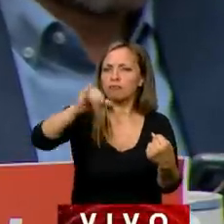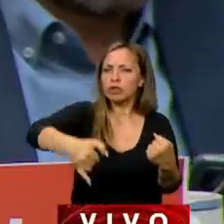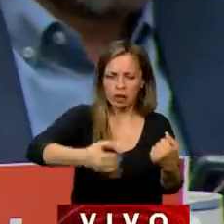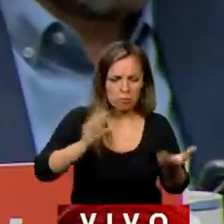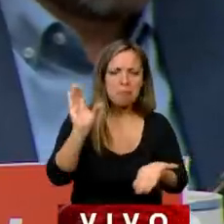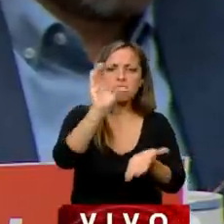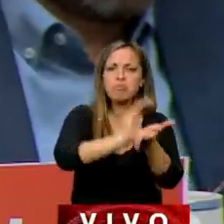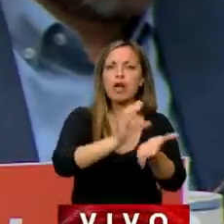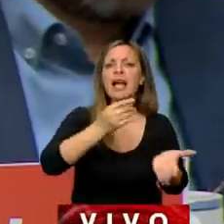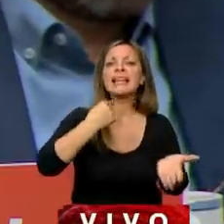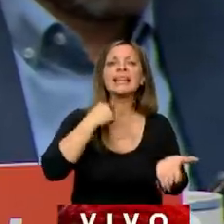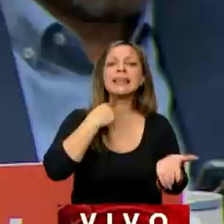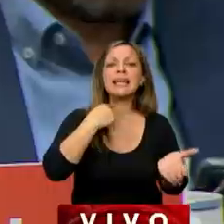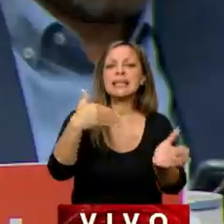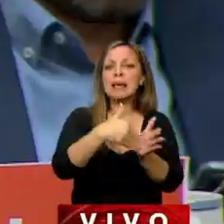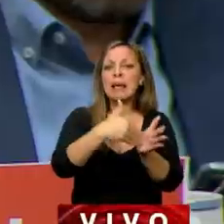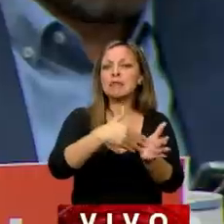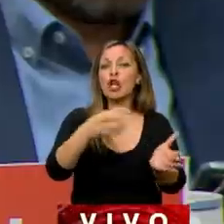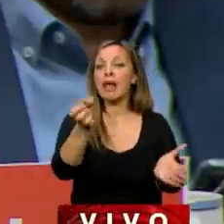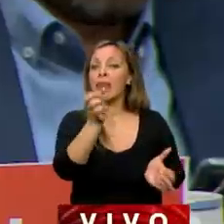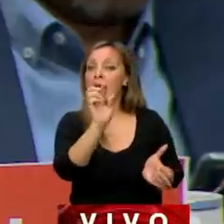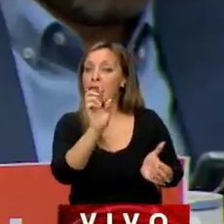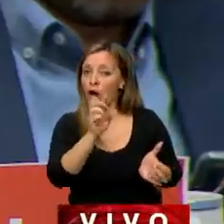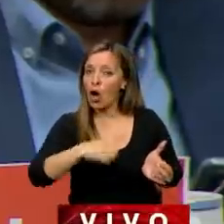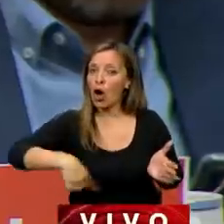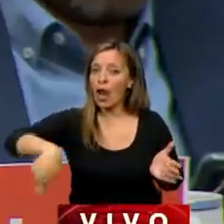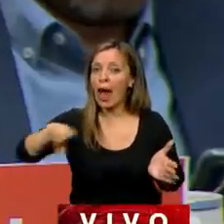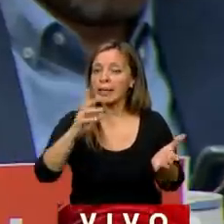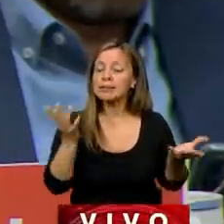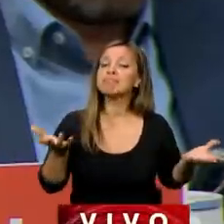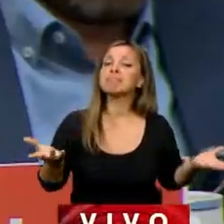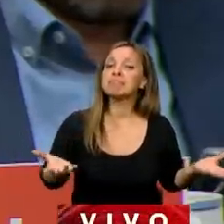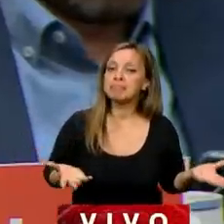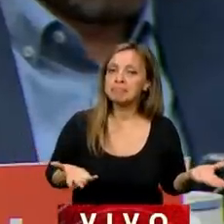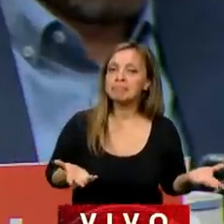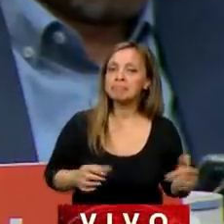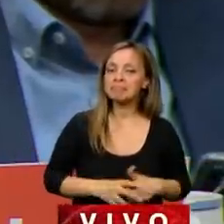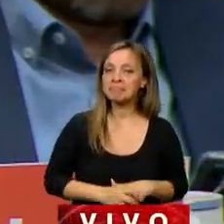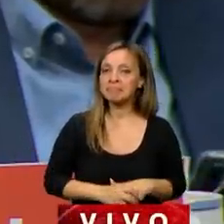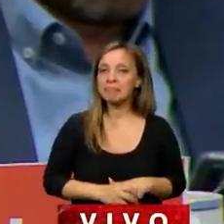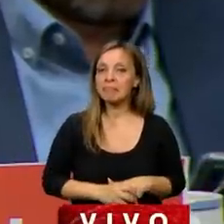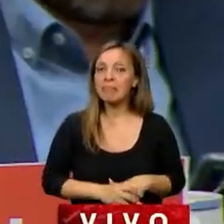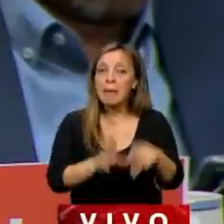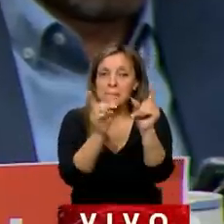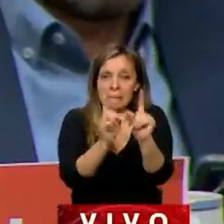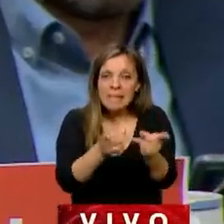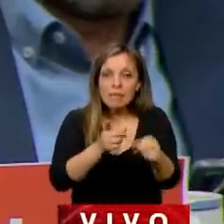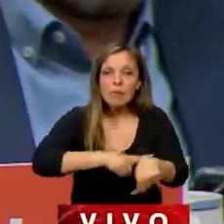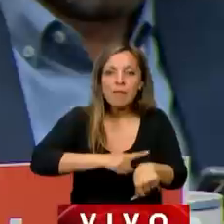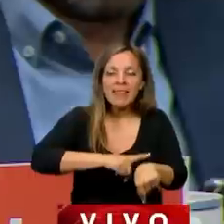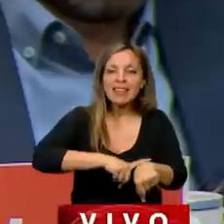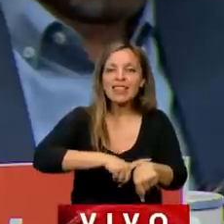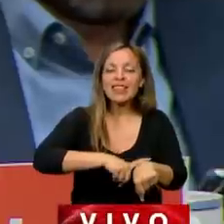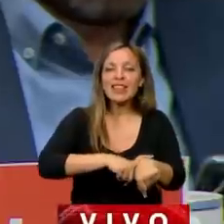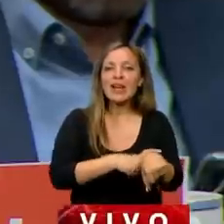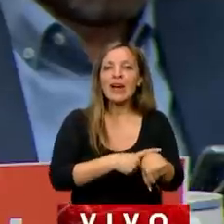los 13 millones de dólares que hemos sumado ahí entre los distintos proyectos, en el mismo momento en